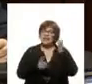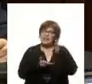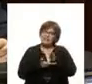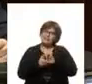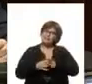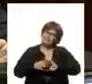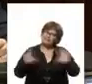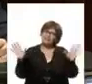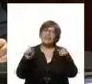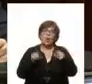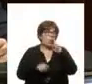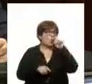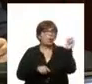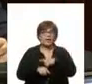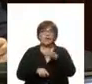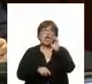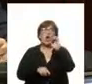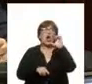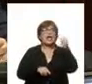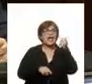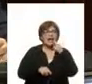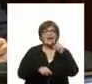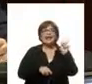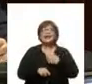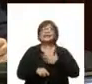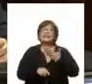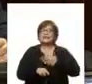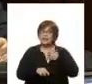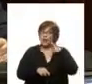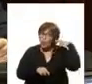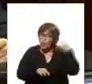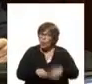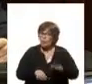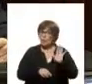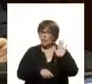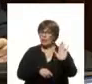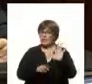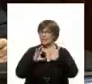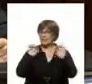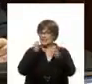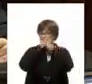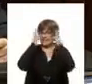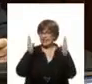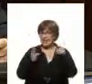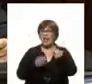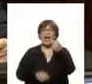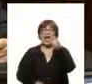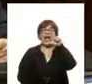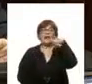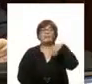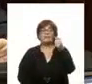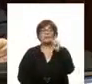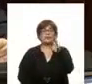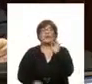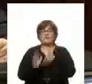Es urgente que la OEA reclame al gobierno de Ortega que cumpla las promesas hechas a su secretario general, Luis Almagro, de